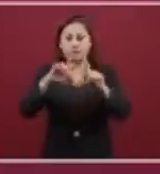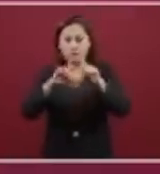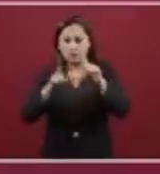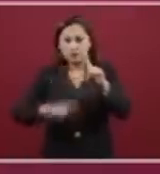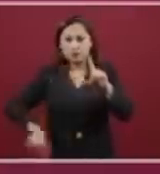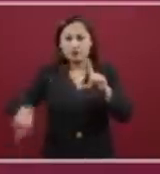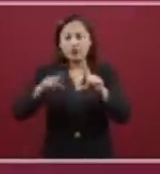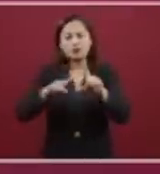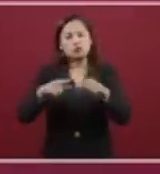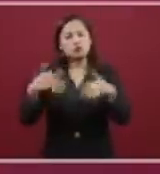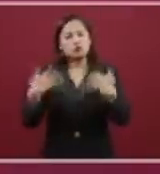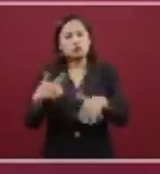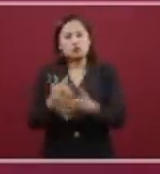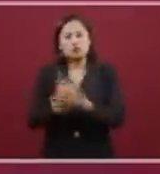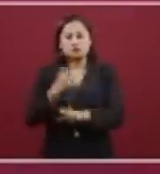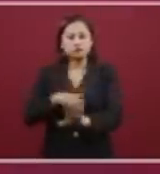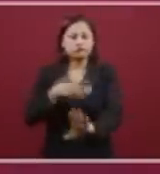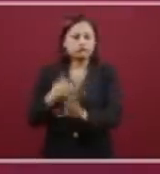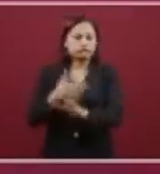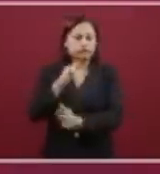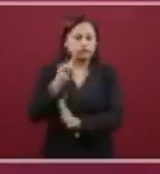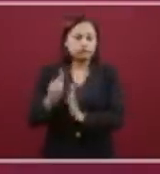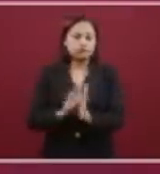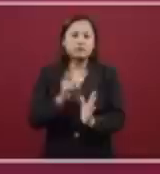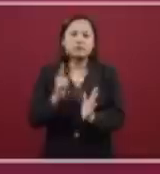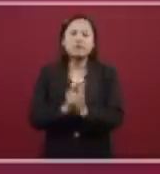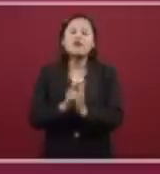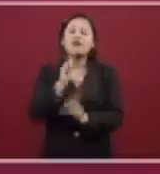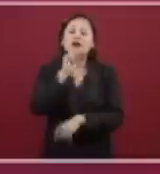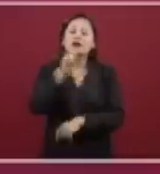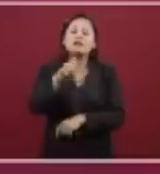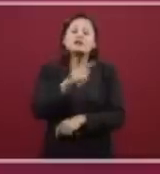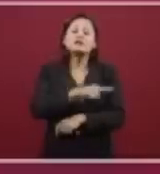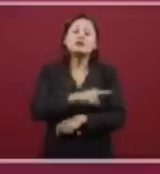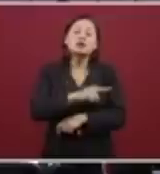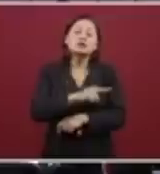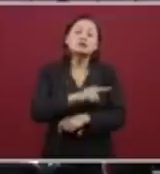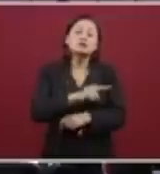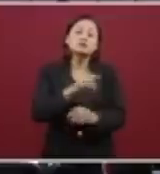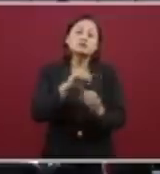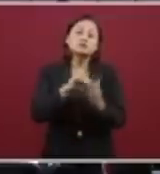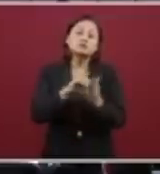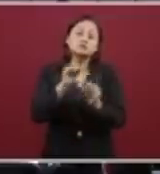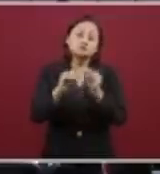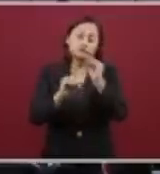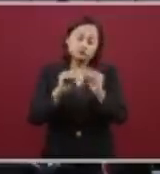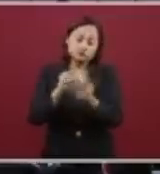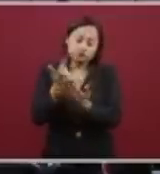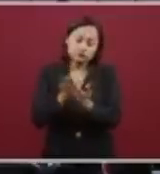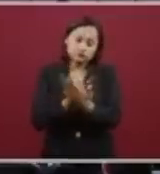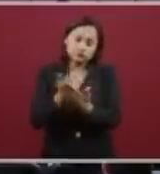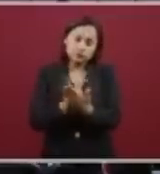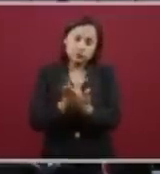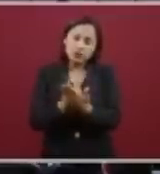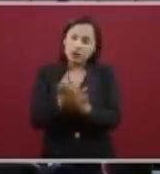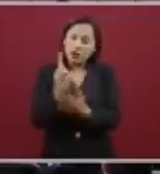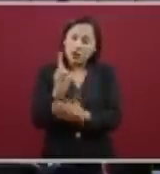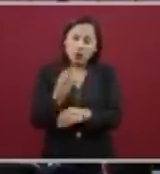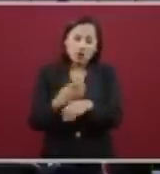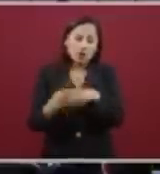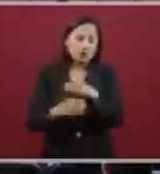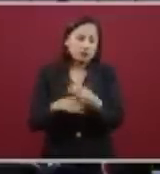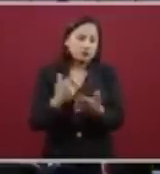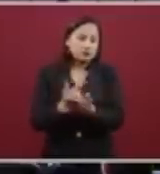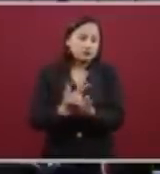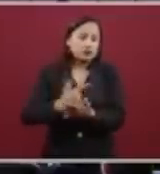concertación de este instrumento financiero tiene una carga adicional muy delicada como se ve